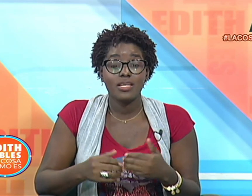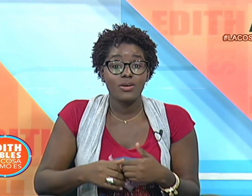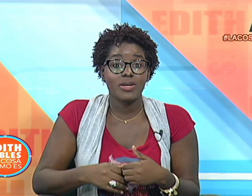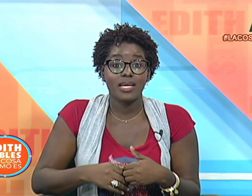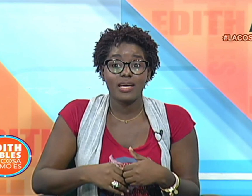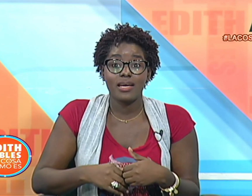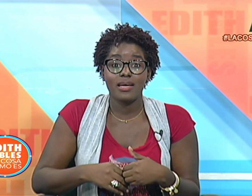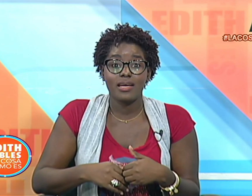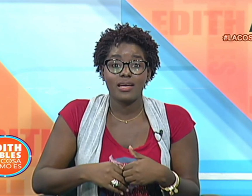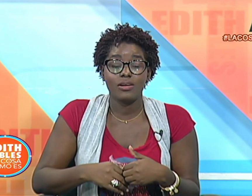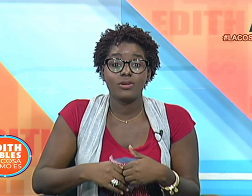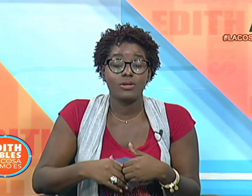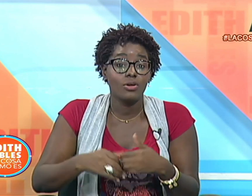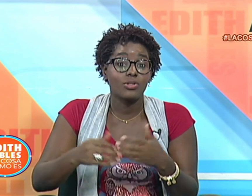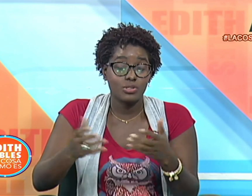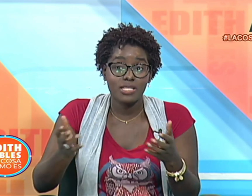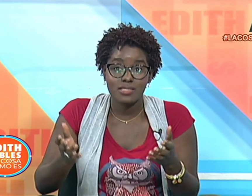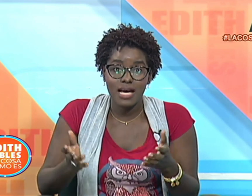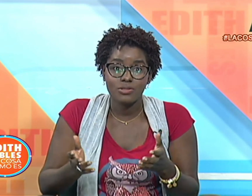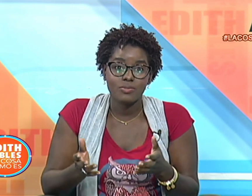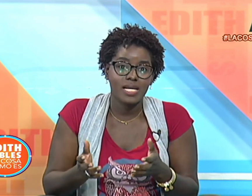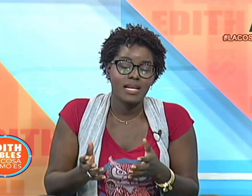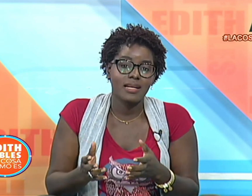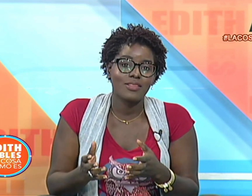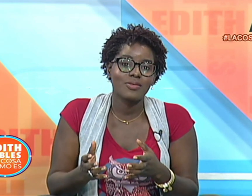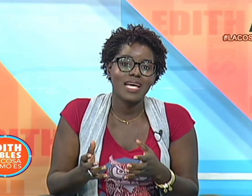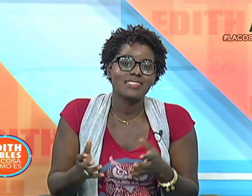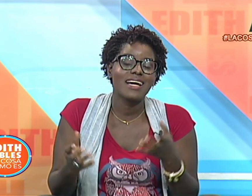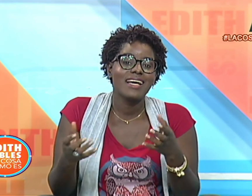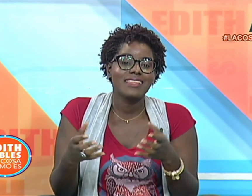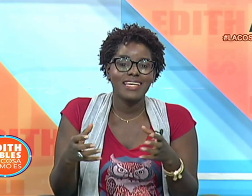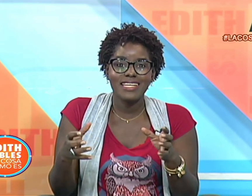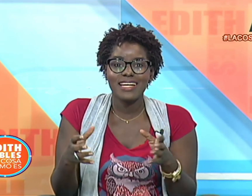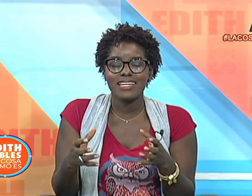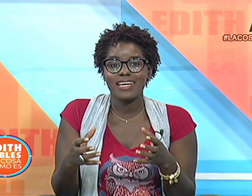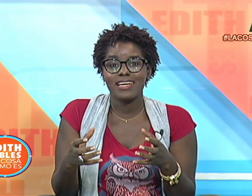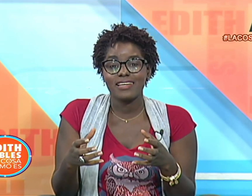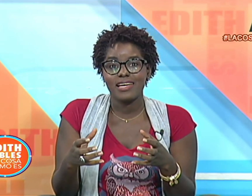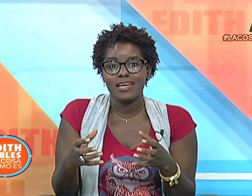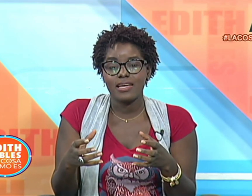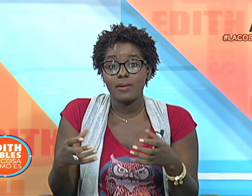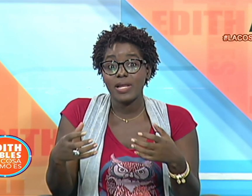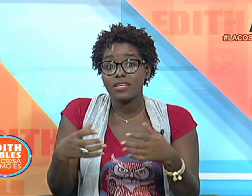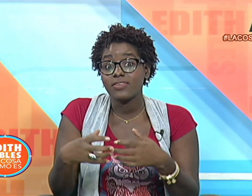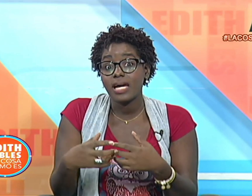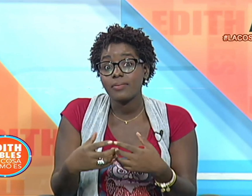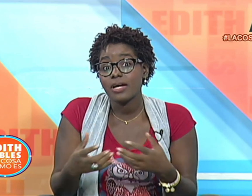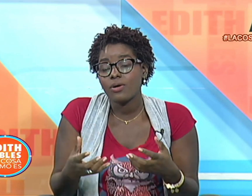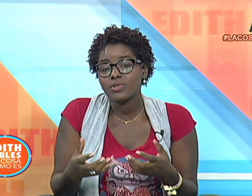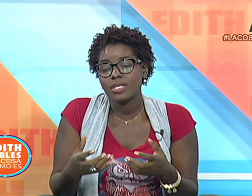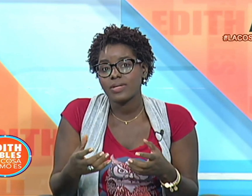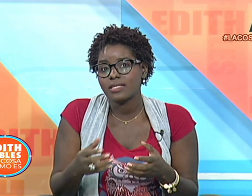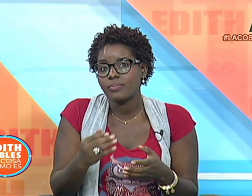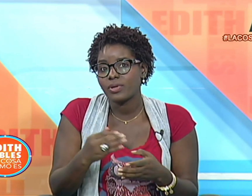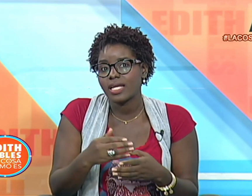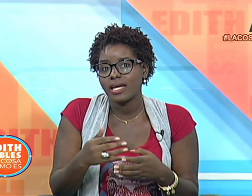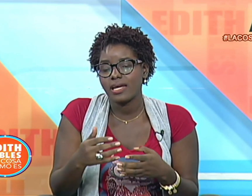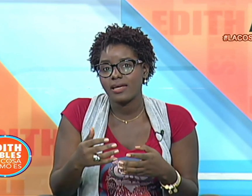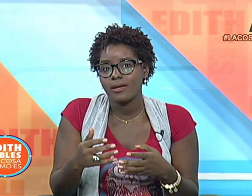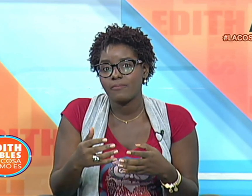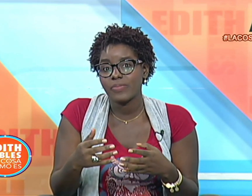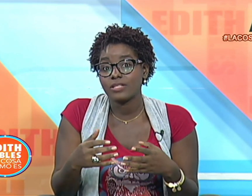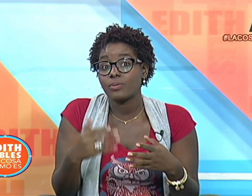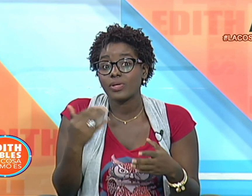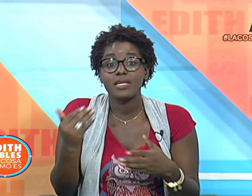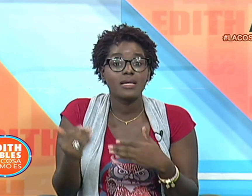dijo que en los estados valga la redundancia tenían que planificar bien cómo se iba a hacer porque